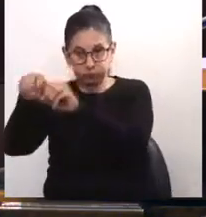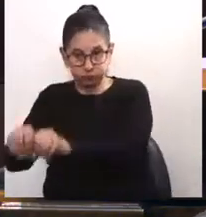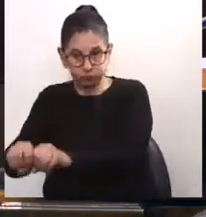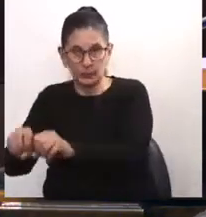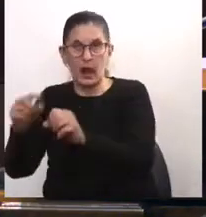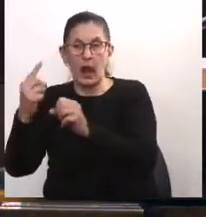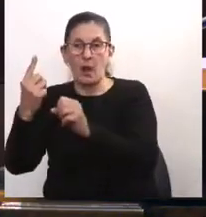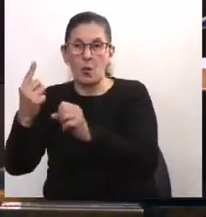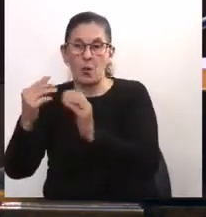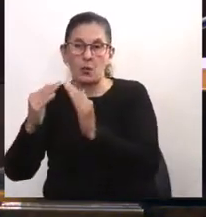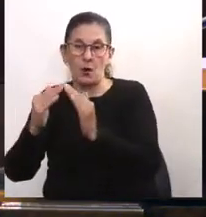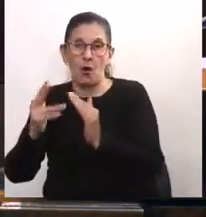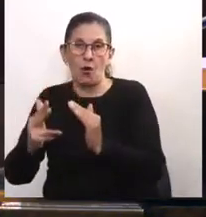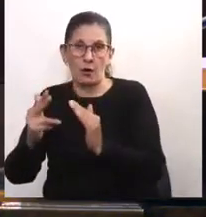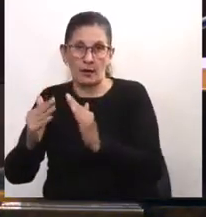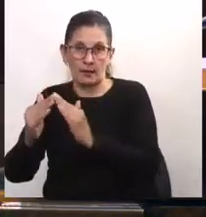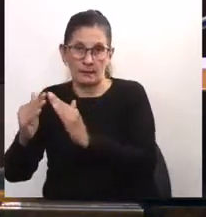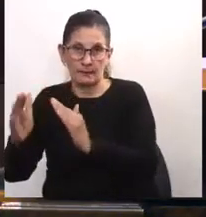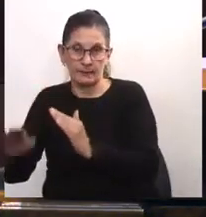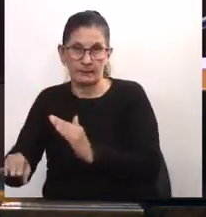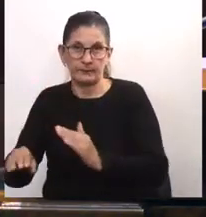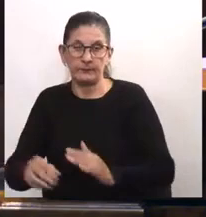un refugio.